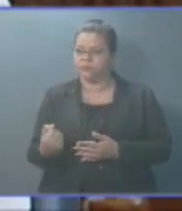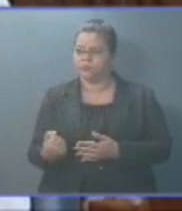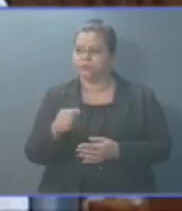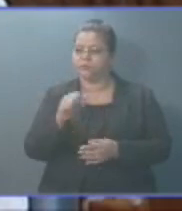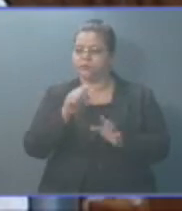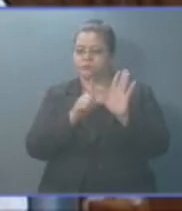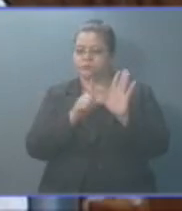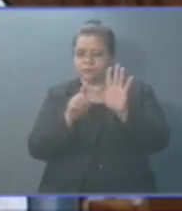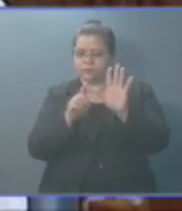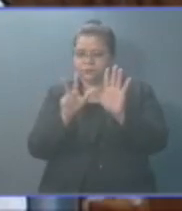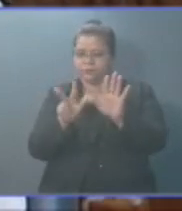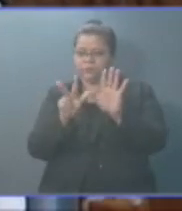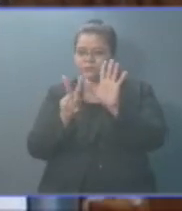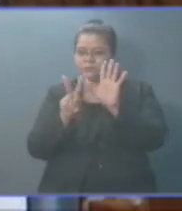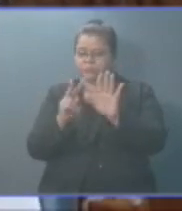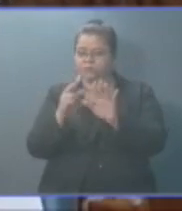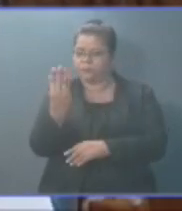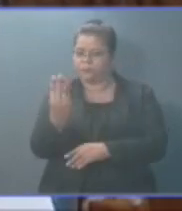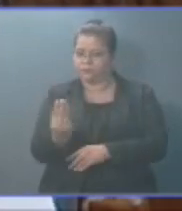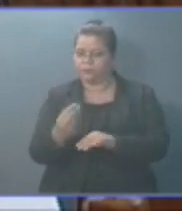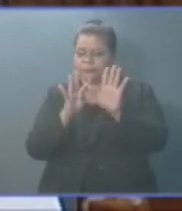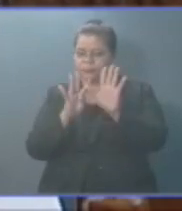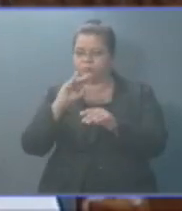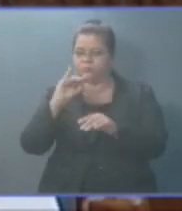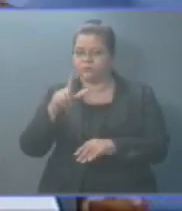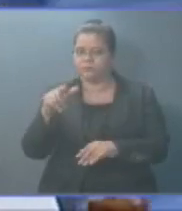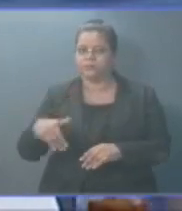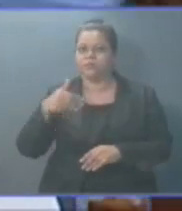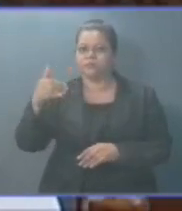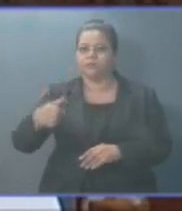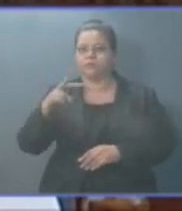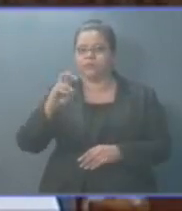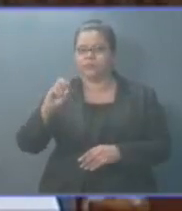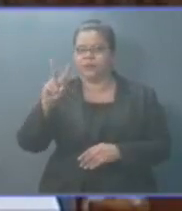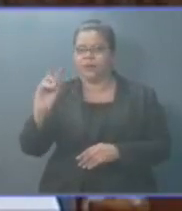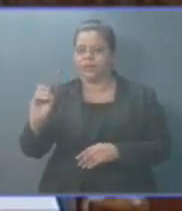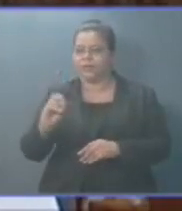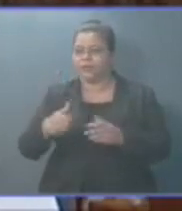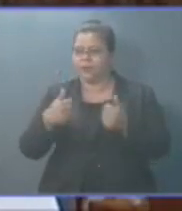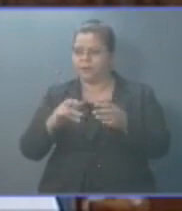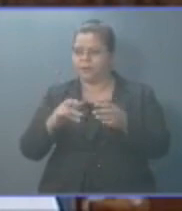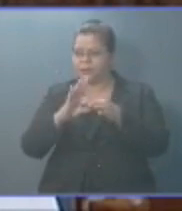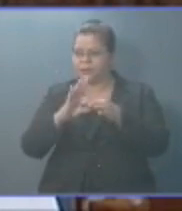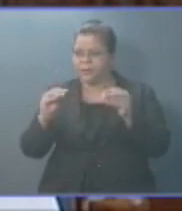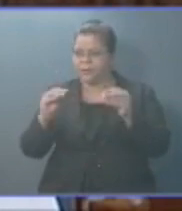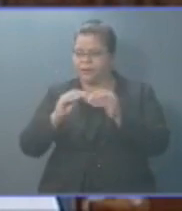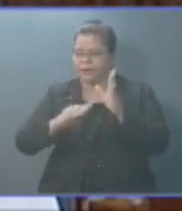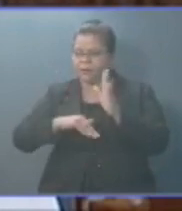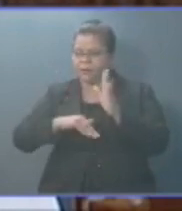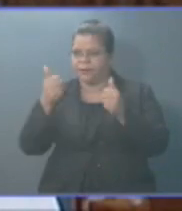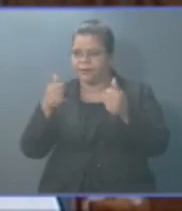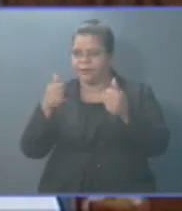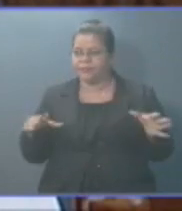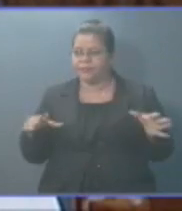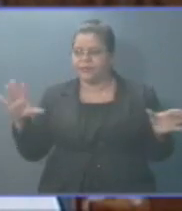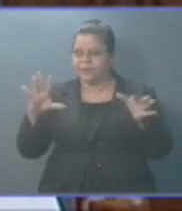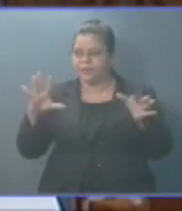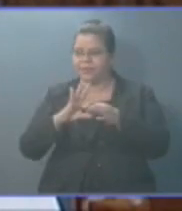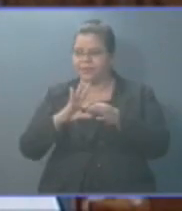número 687 de fecha 9 de julio de 2020, publicado en el Diario Oficial número 140,